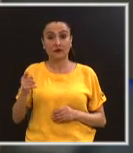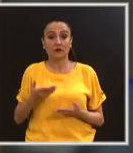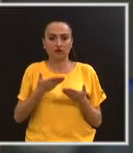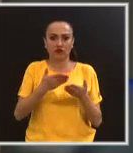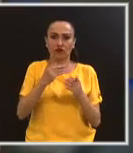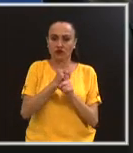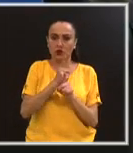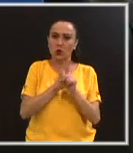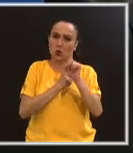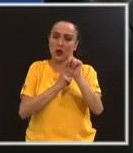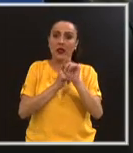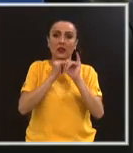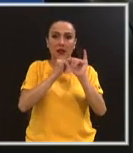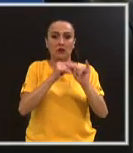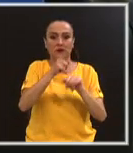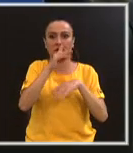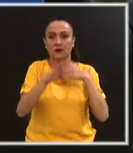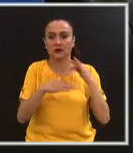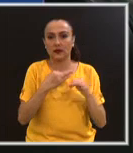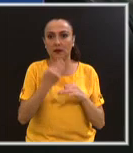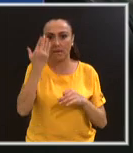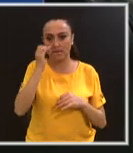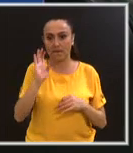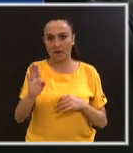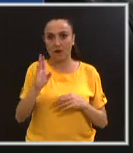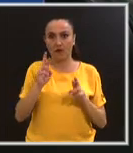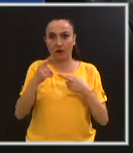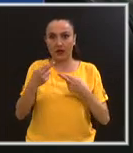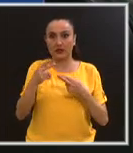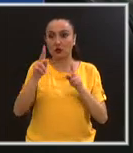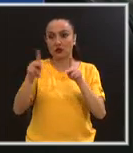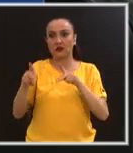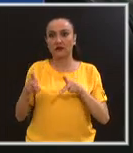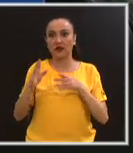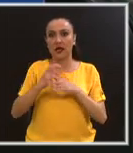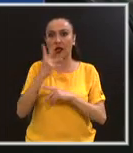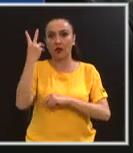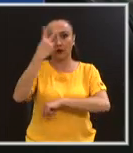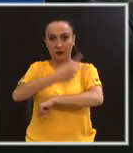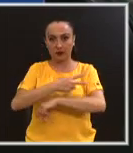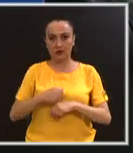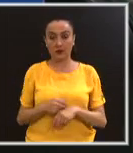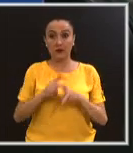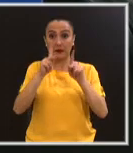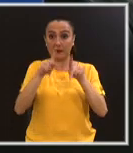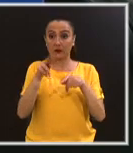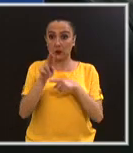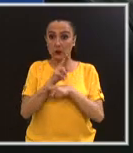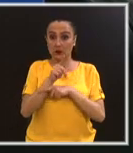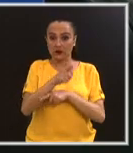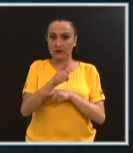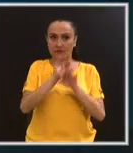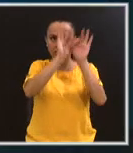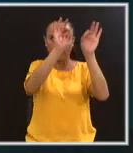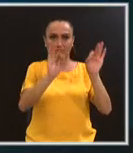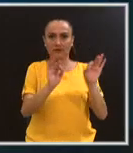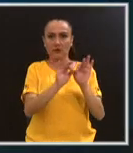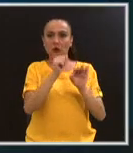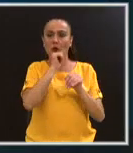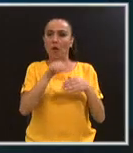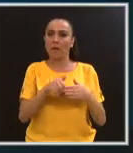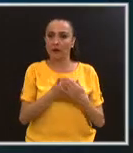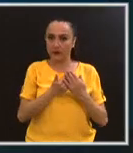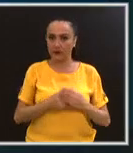promedio de una denuncia de ese por parte del registro civil cada dos días personas que utilizan esta figura del